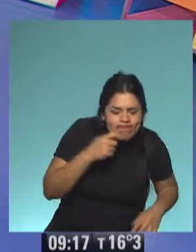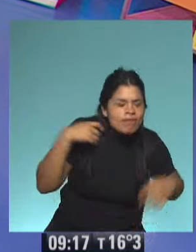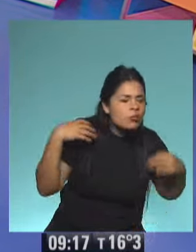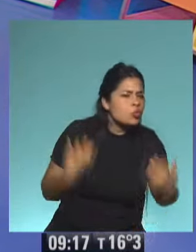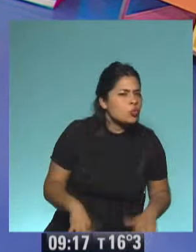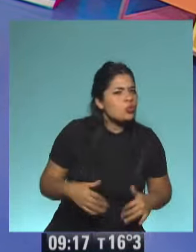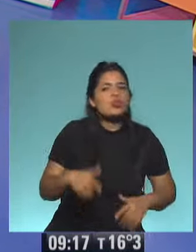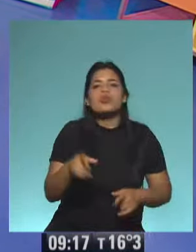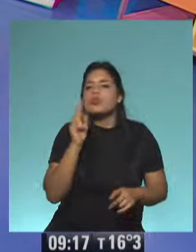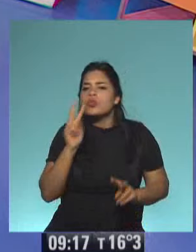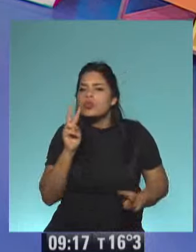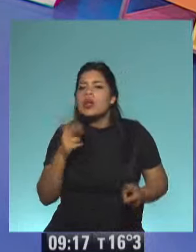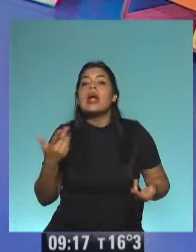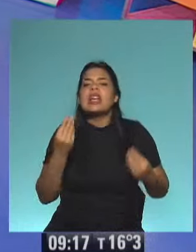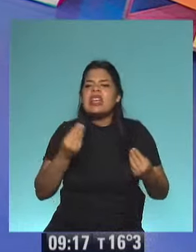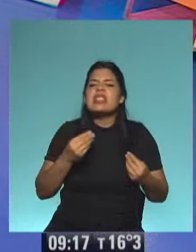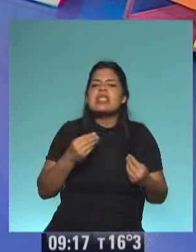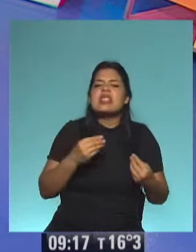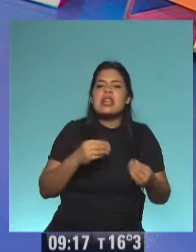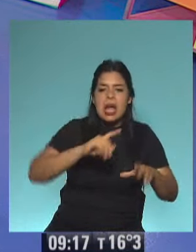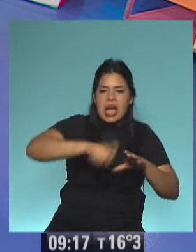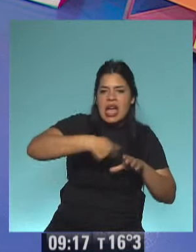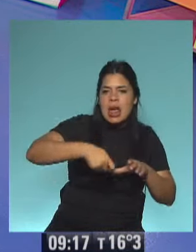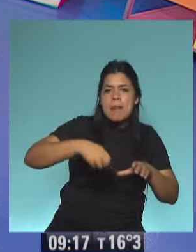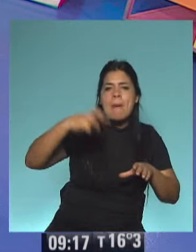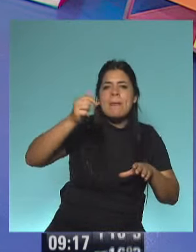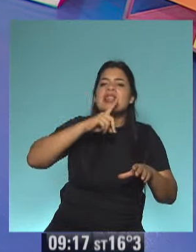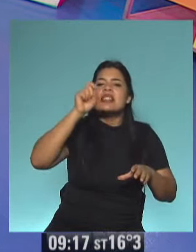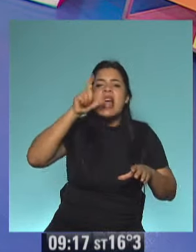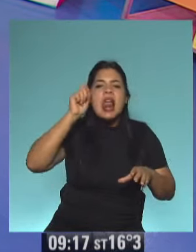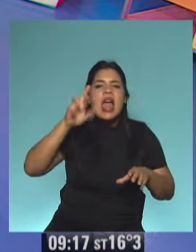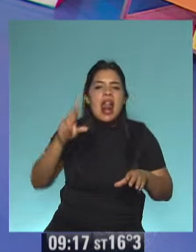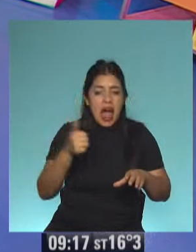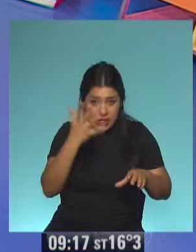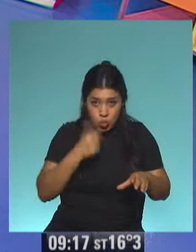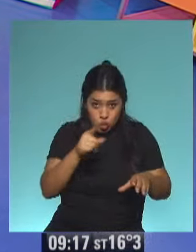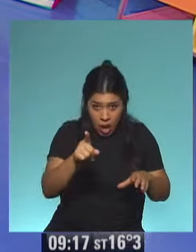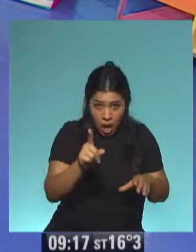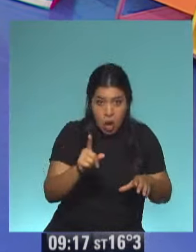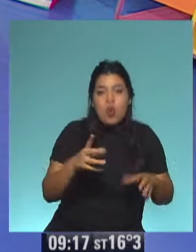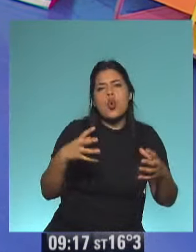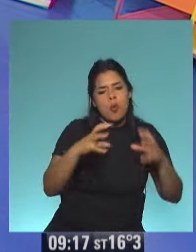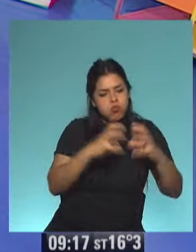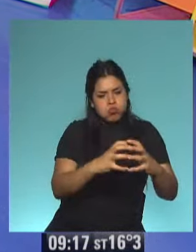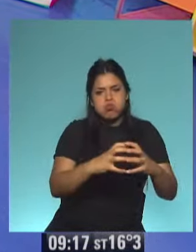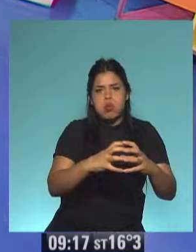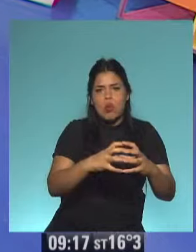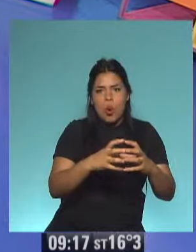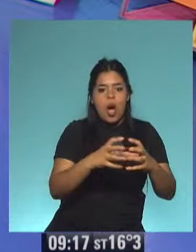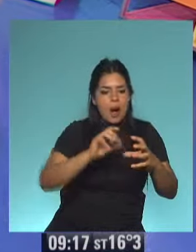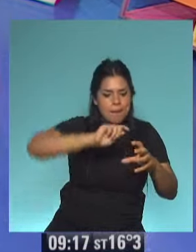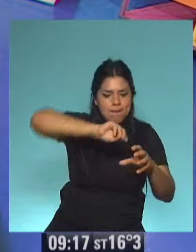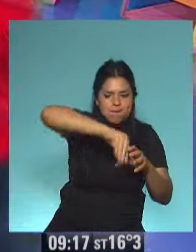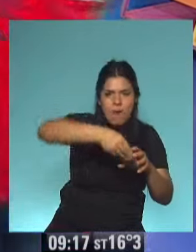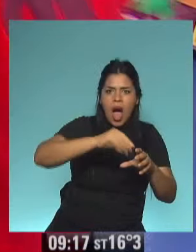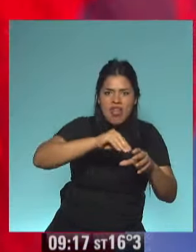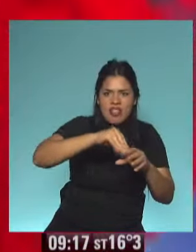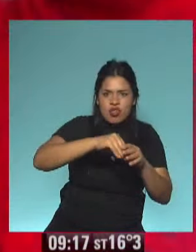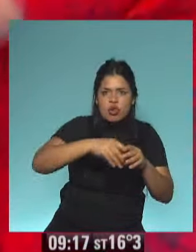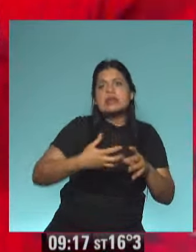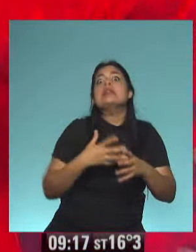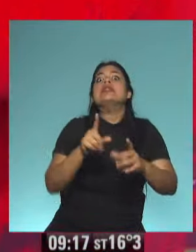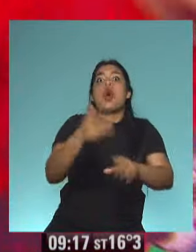Es crema pastelera, ¿te gusta, Ernesto? Sí. Mira, bola de fraile con ¿dónde? Crema pastelera. ¿Dónde? En Córdoba están en Córdoba, comiendo. Crema